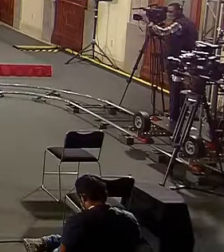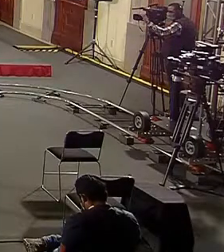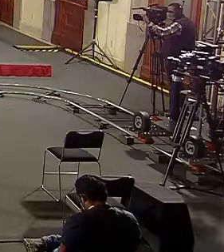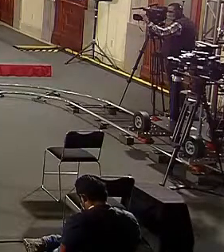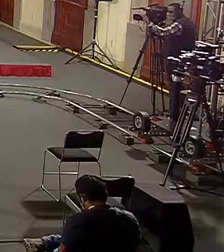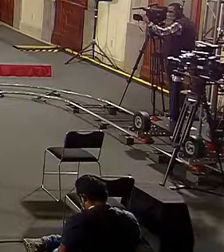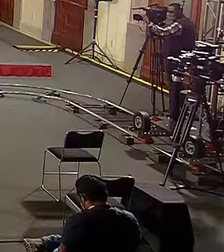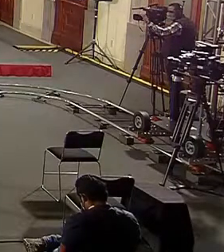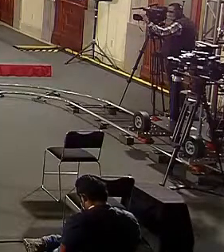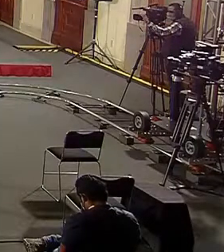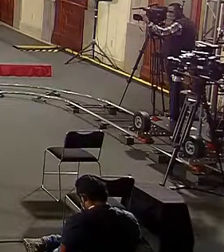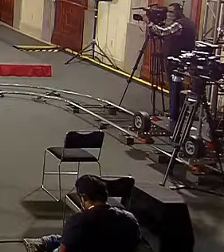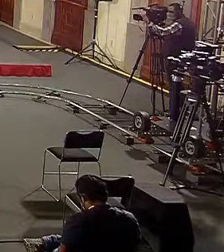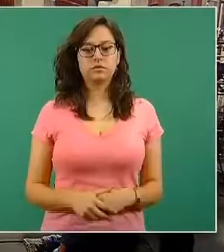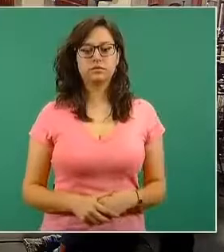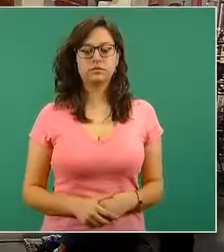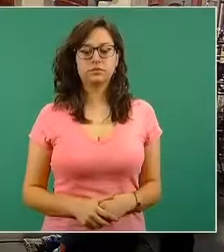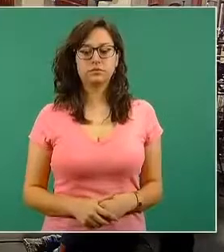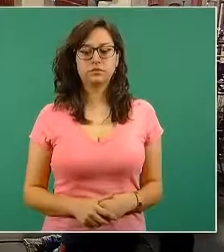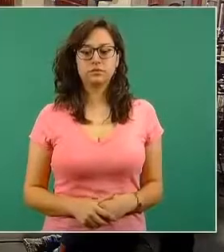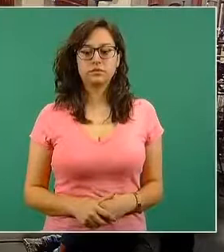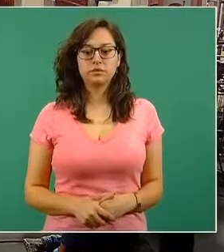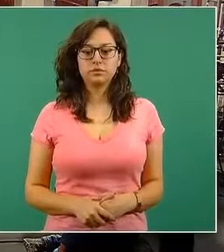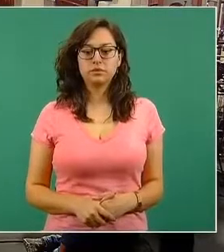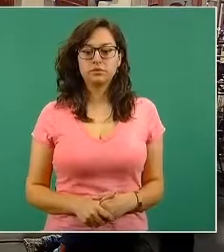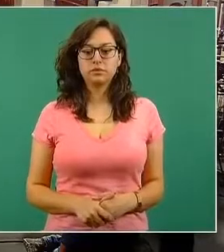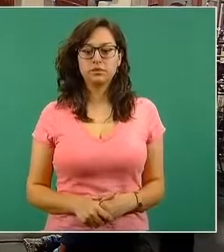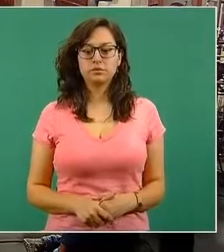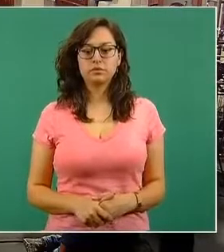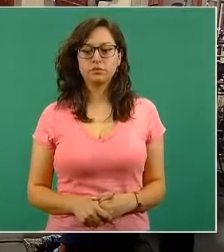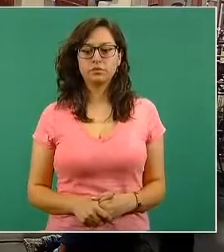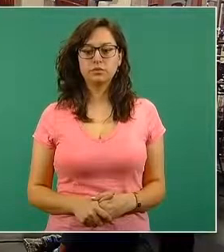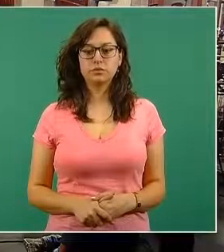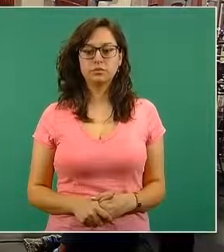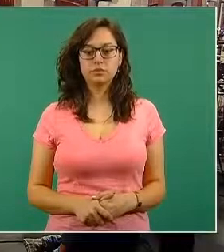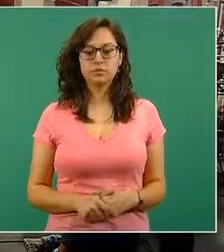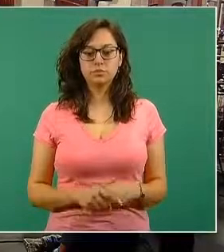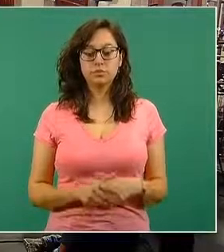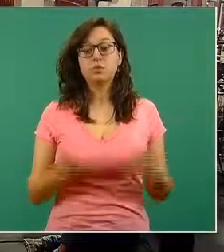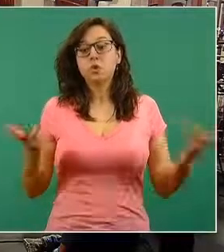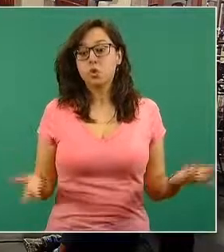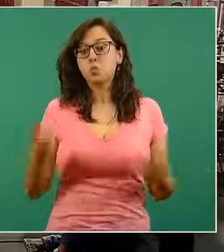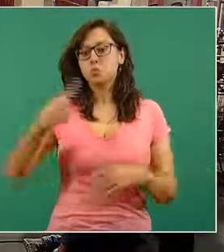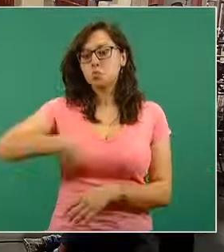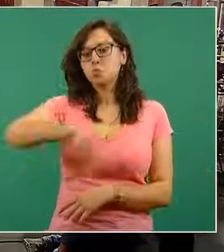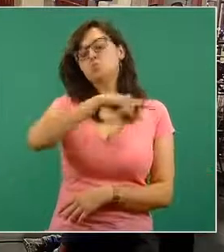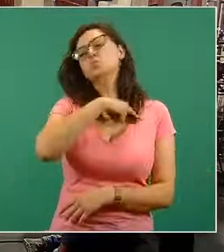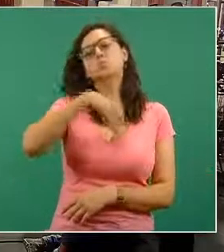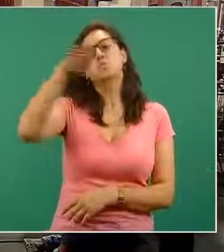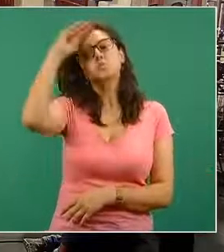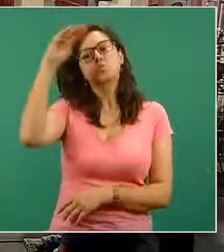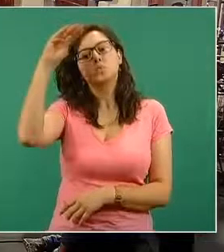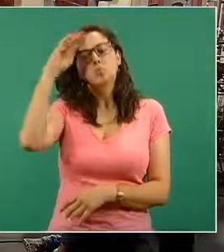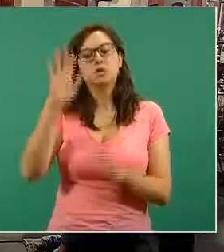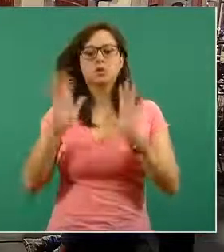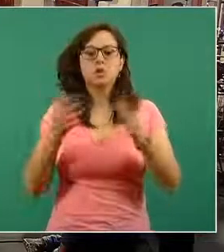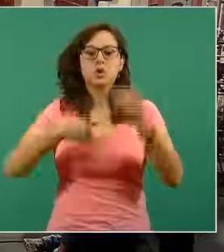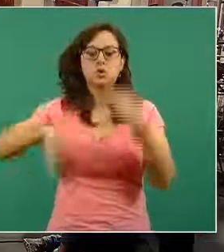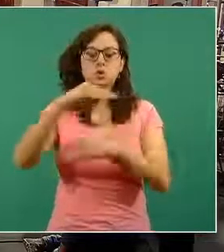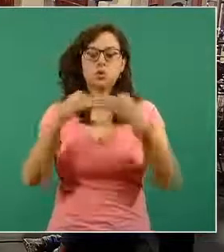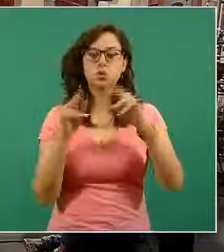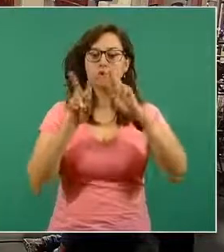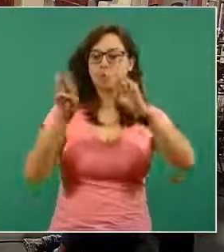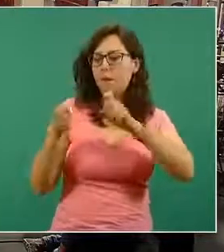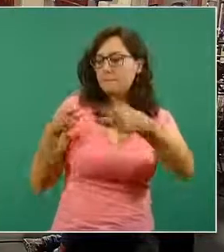los adultos mayores. Entonces hemos estado pues con toda la proveeduría, siguiendo cada